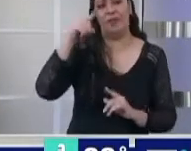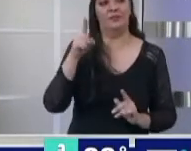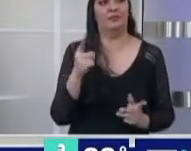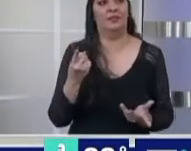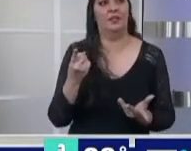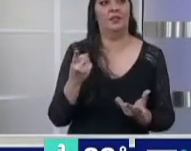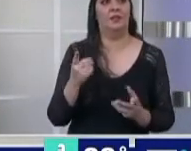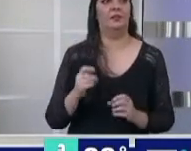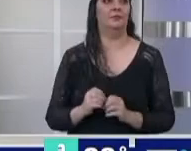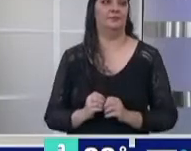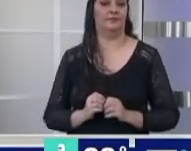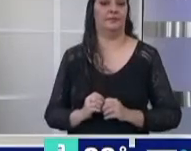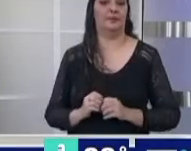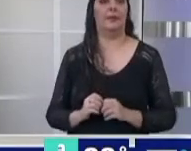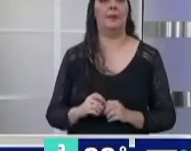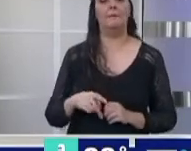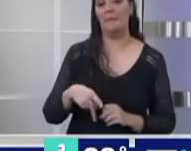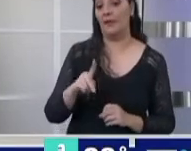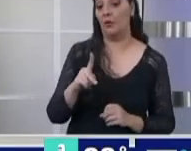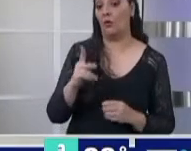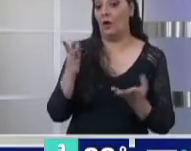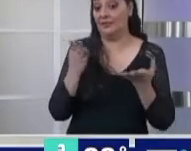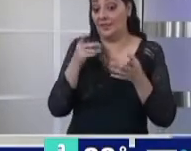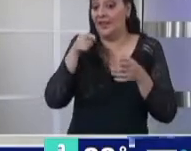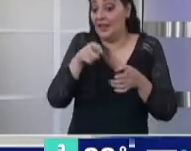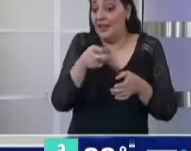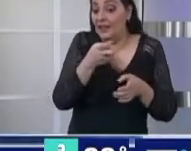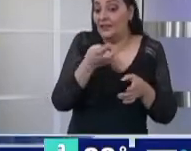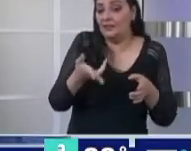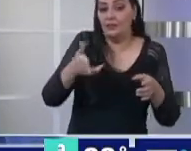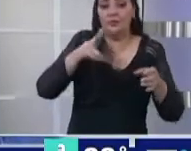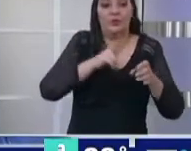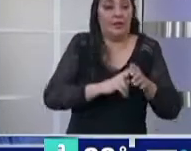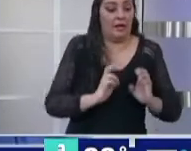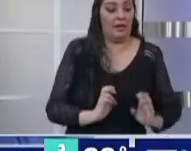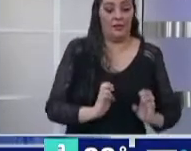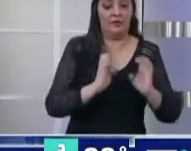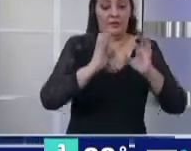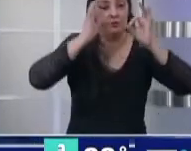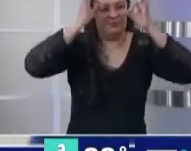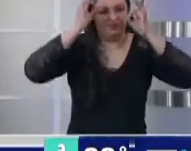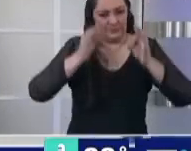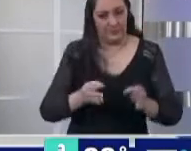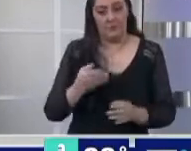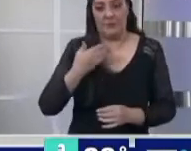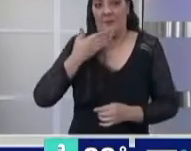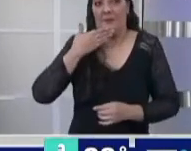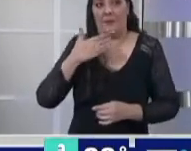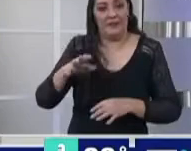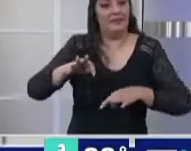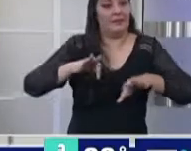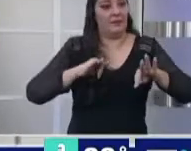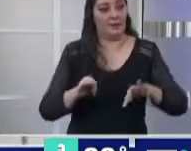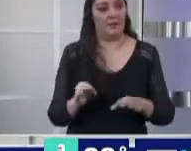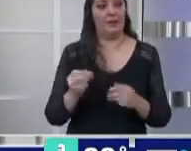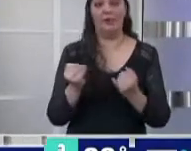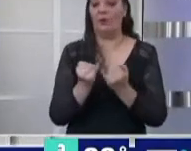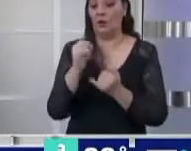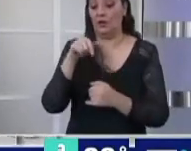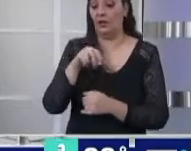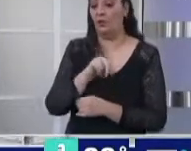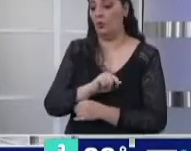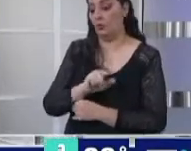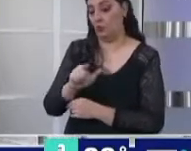una unidad de salud. Pero hacer que funcione, y que funcione bien, como es en Nuevo León, eso